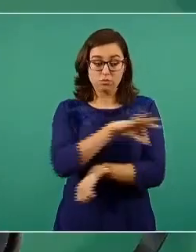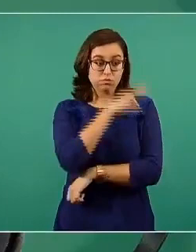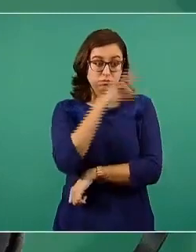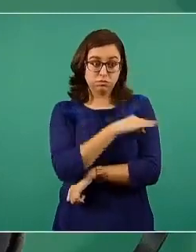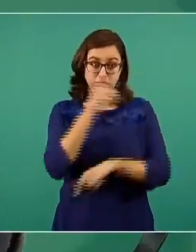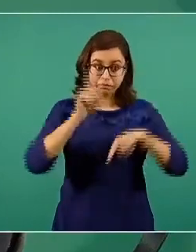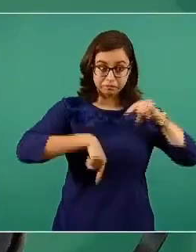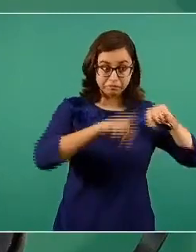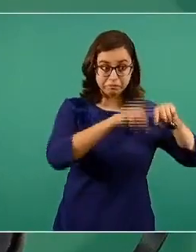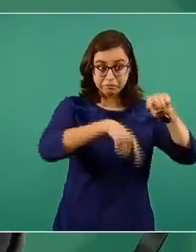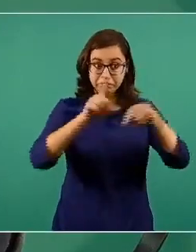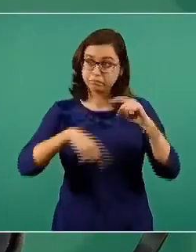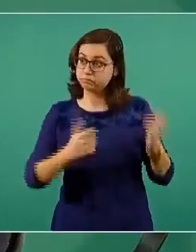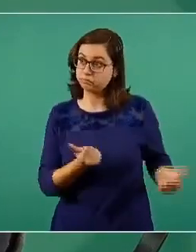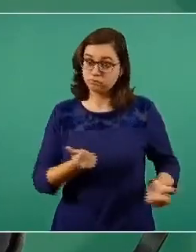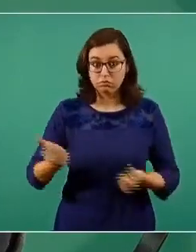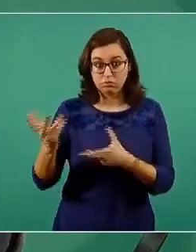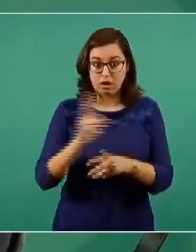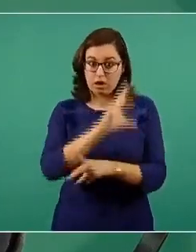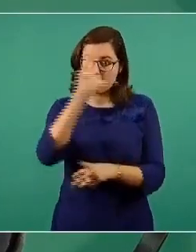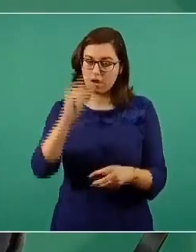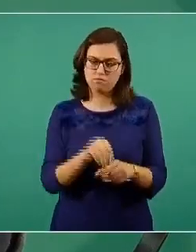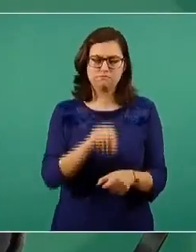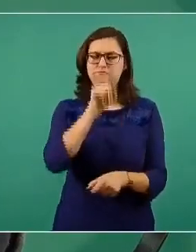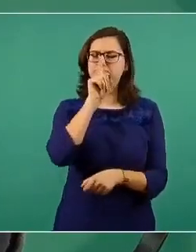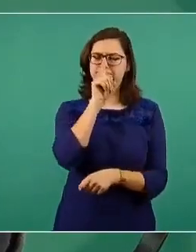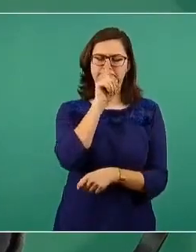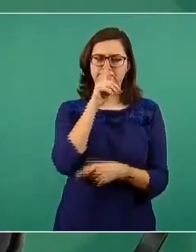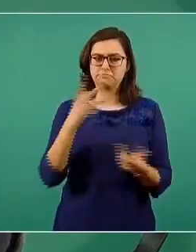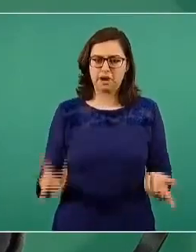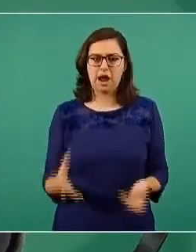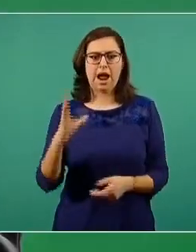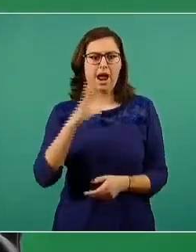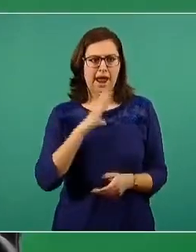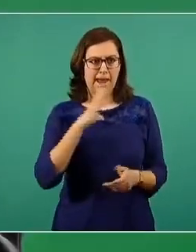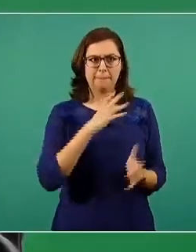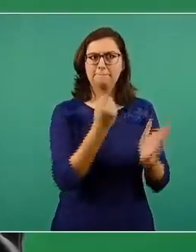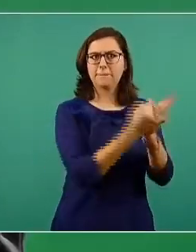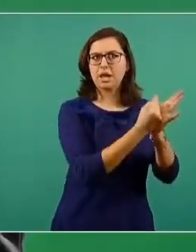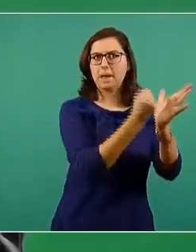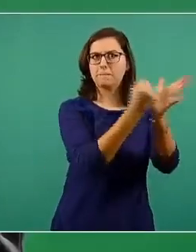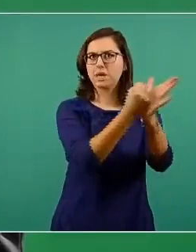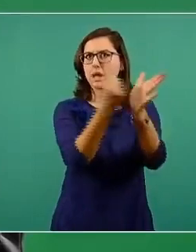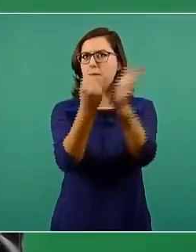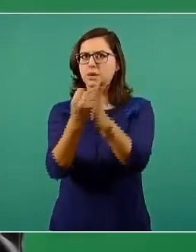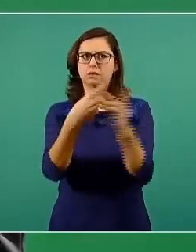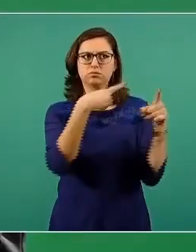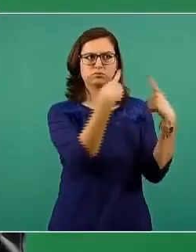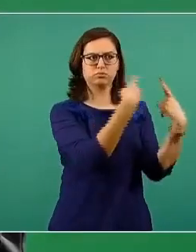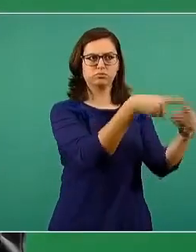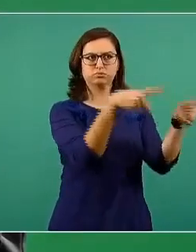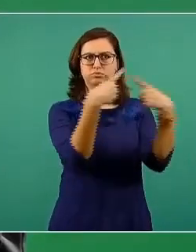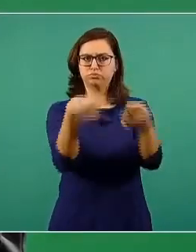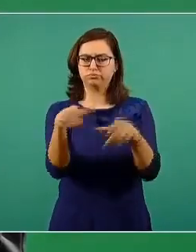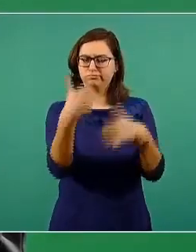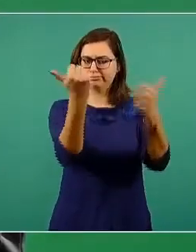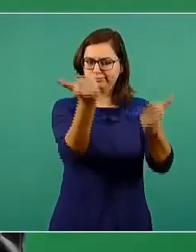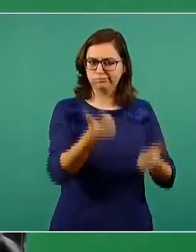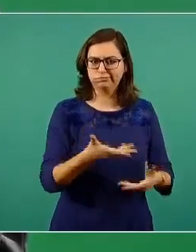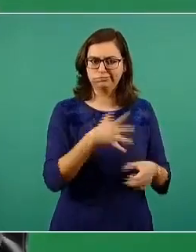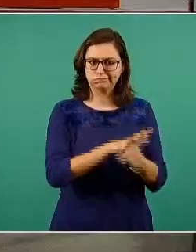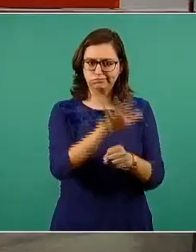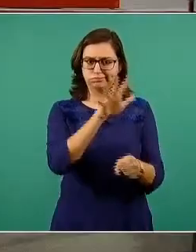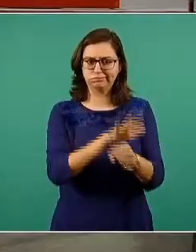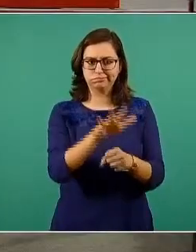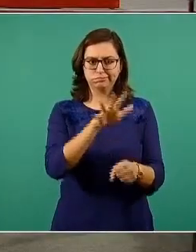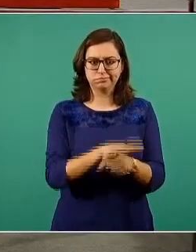vacunación en México, dado que tenemos acceso a otras 4 vacunas y hemos tenido un abastecimiento oportuno y suficiente.